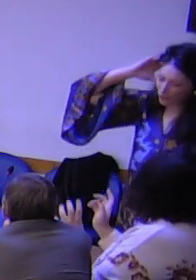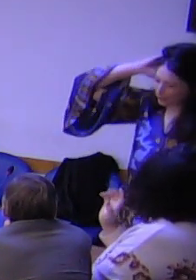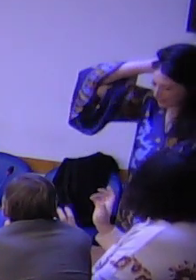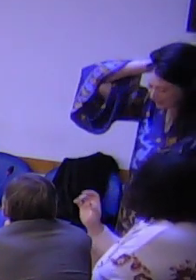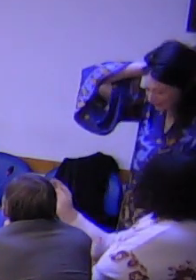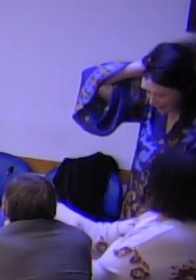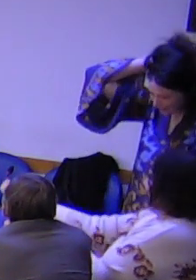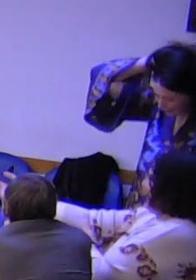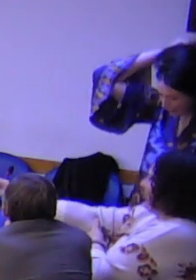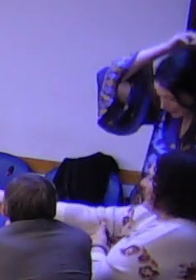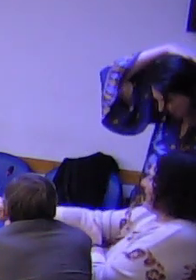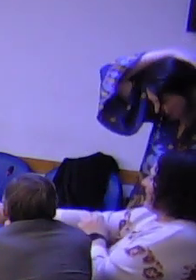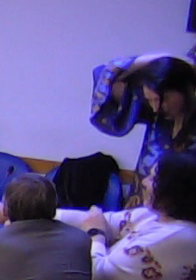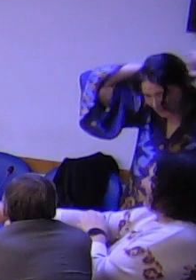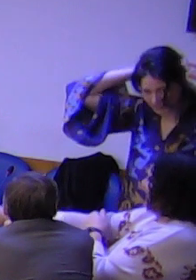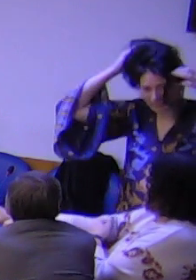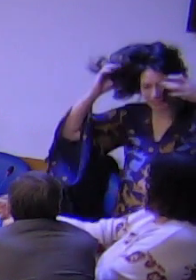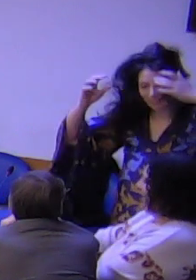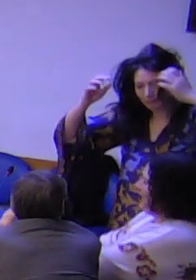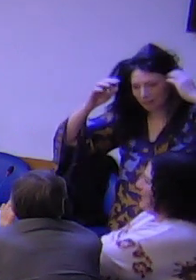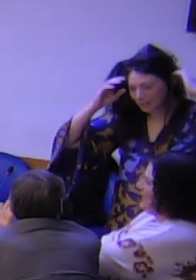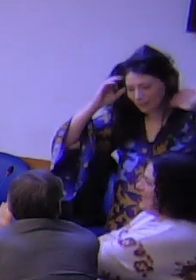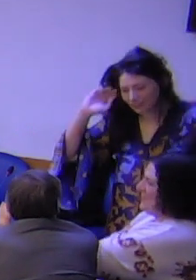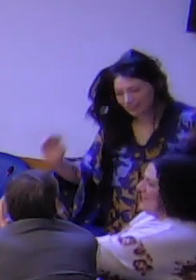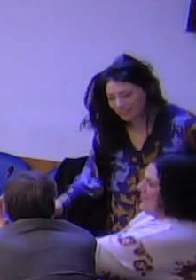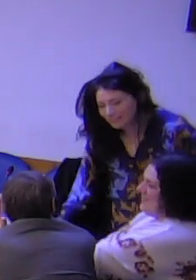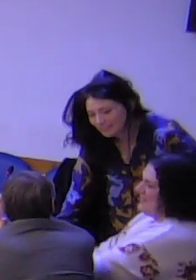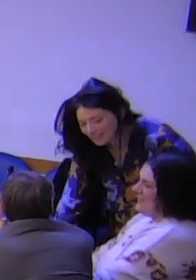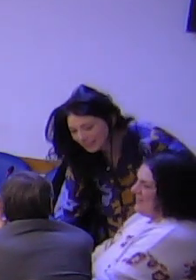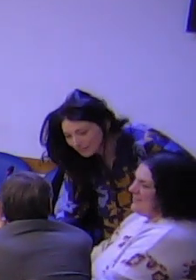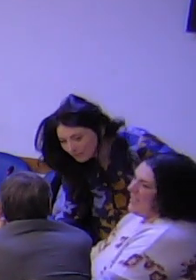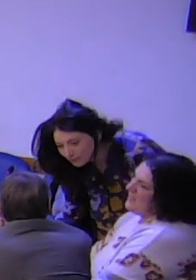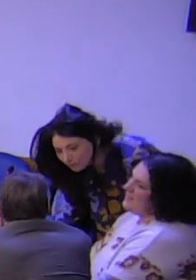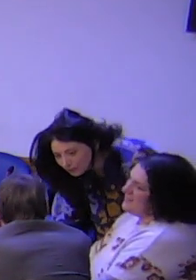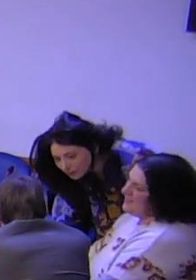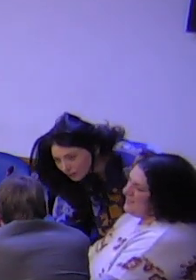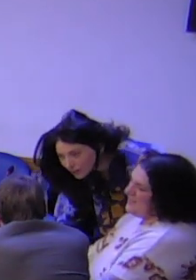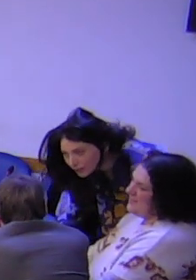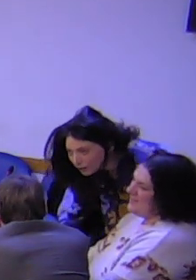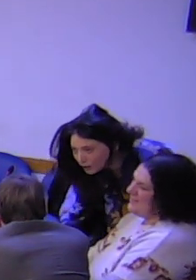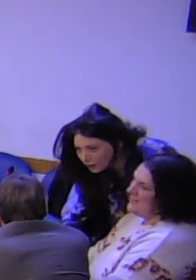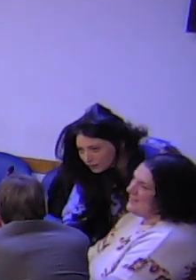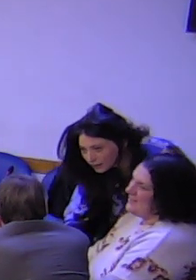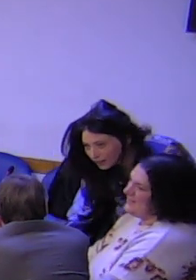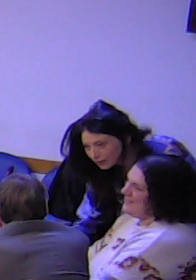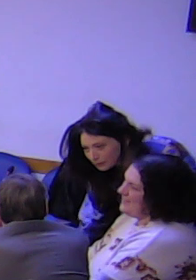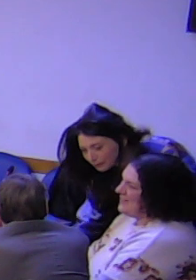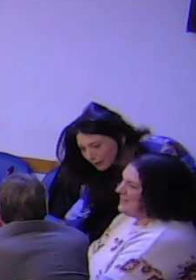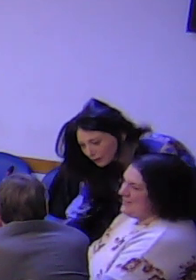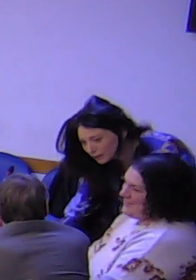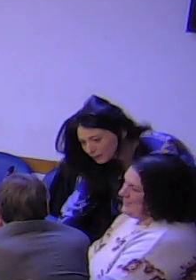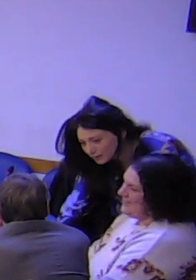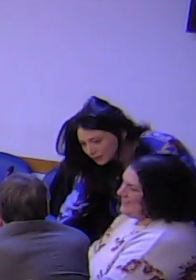ya de las 10 de la mañana, esperando por el comienzo. Recordemos, esto estaba pactado para su comienzo, o por lo menos convocada para